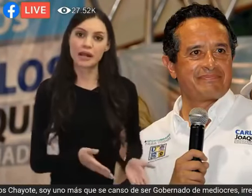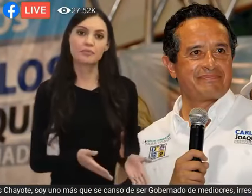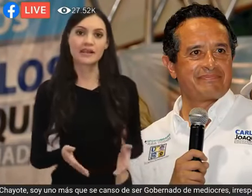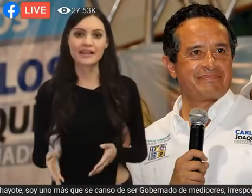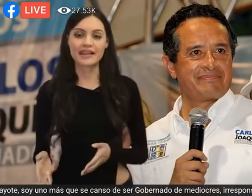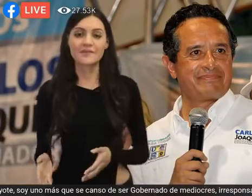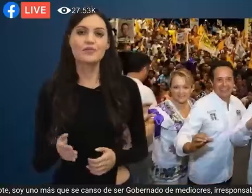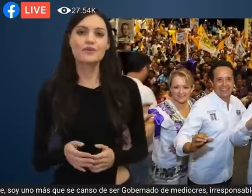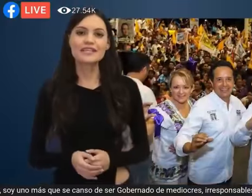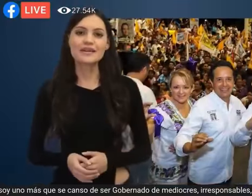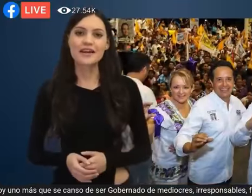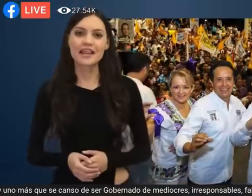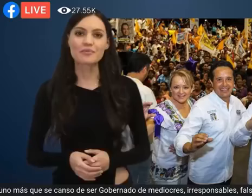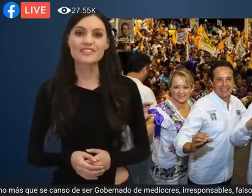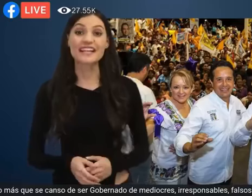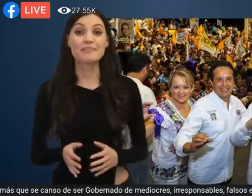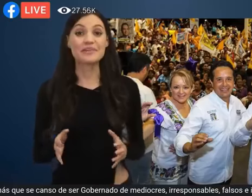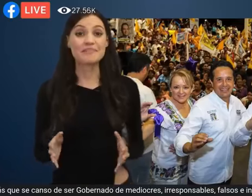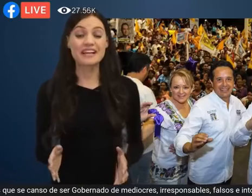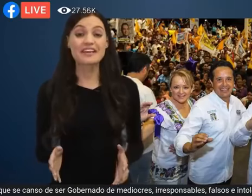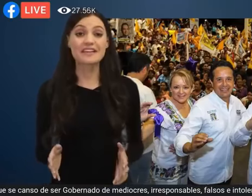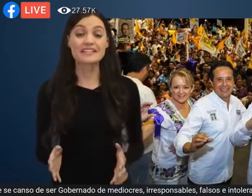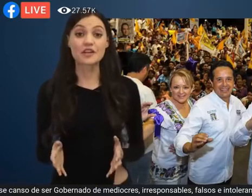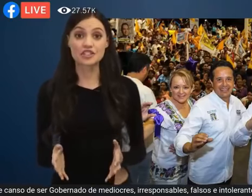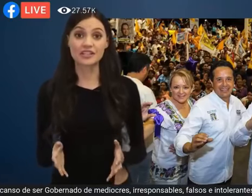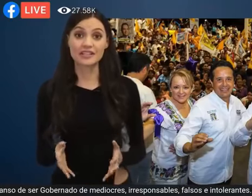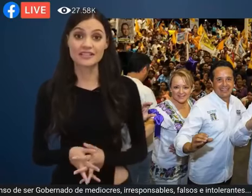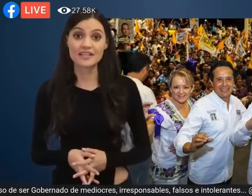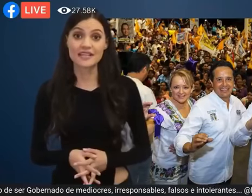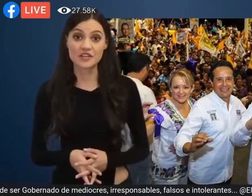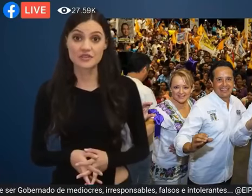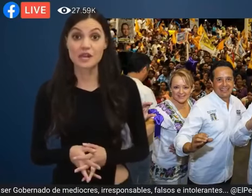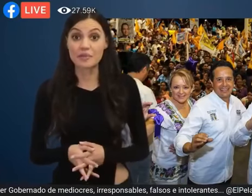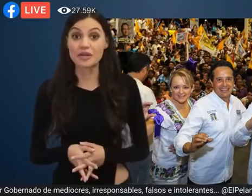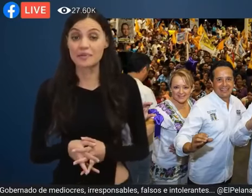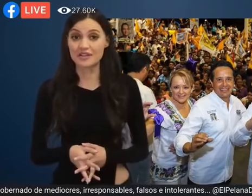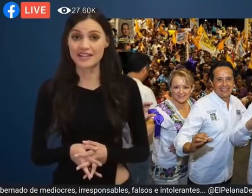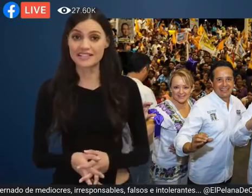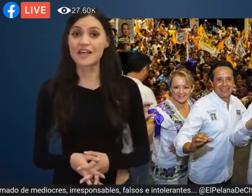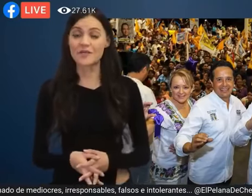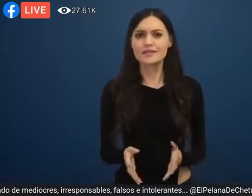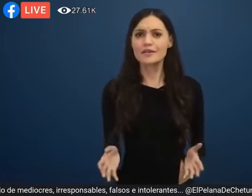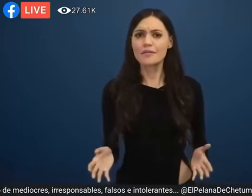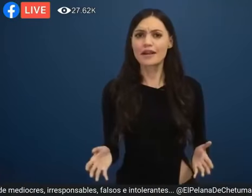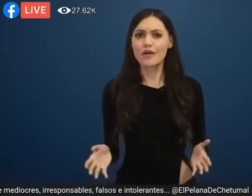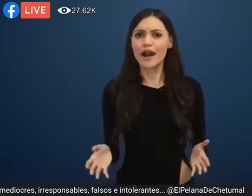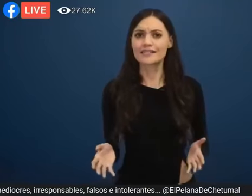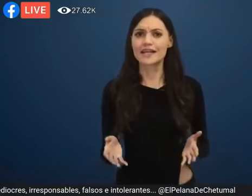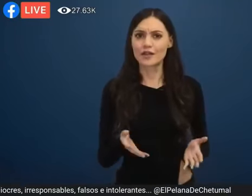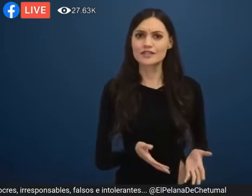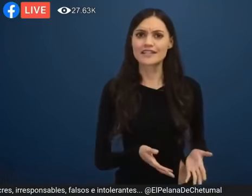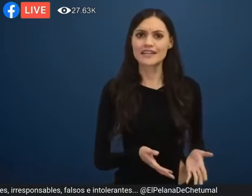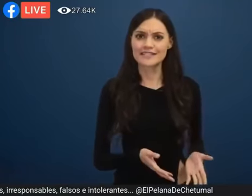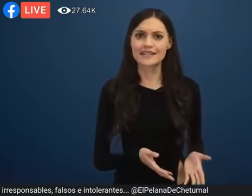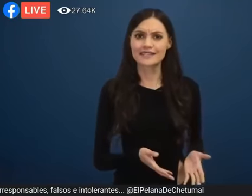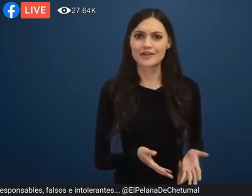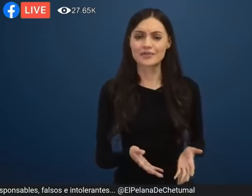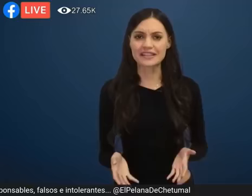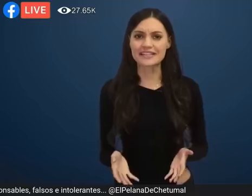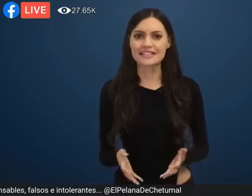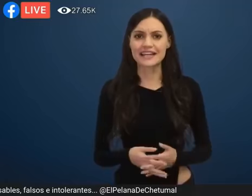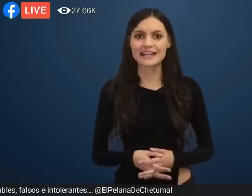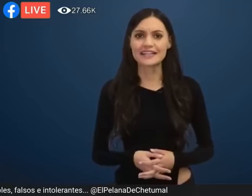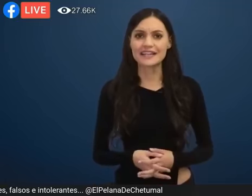coalición PAN-PRD fue muy celebrada por ser la primera vez en 86 años que el PRI perdió el estado. Sin embargo, hasta 12 días